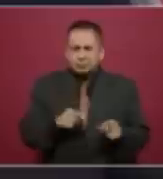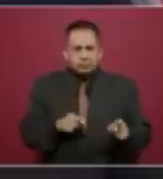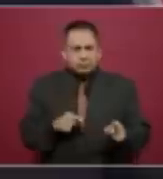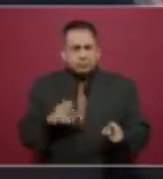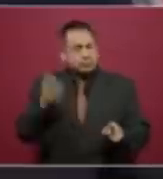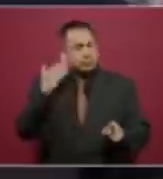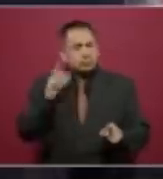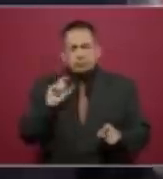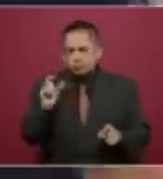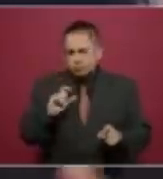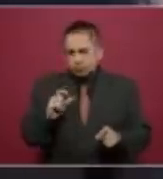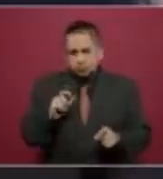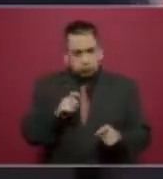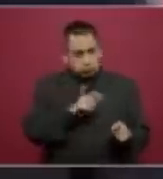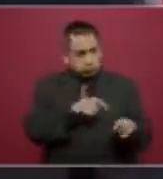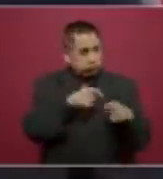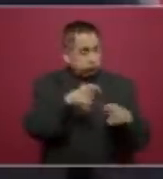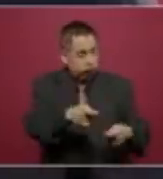cuando lo nombraron